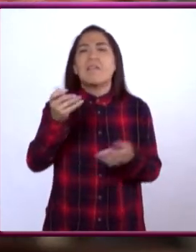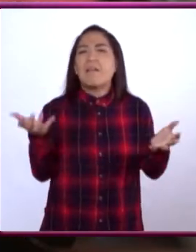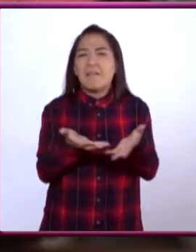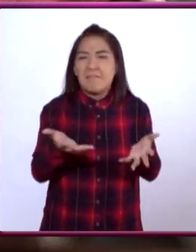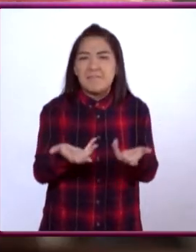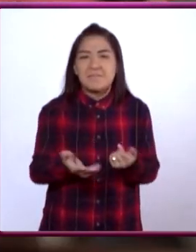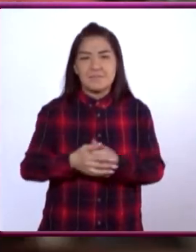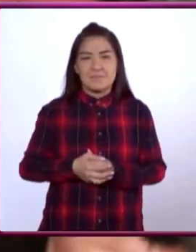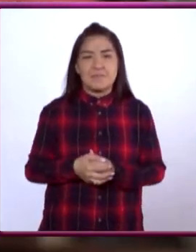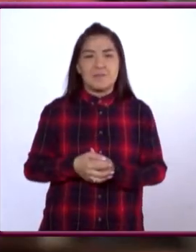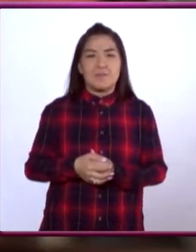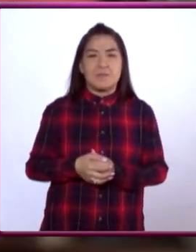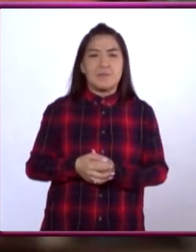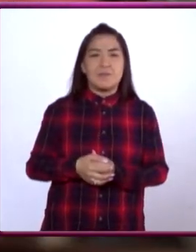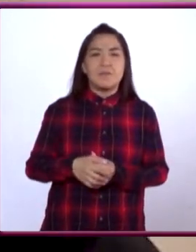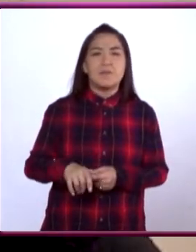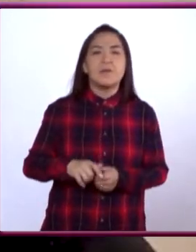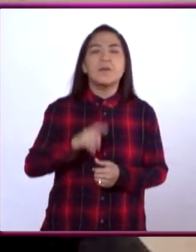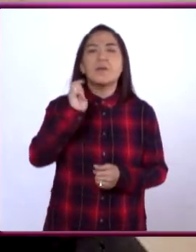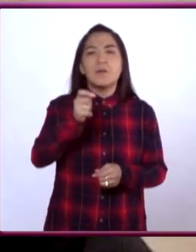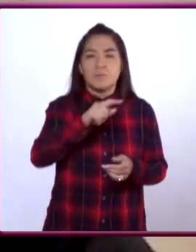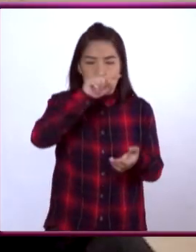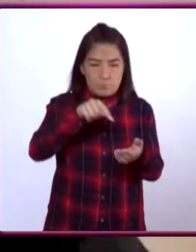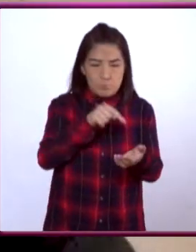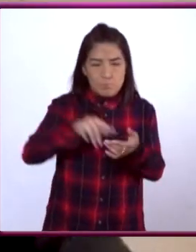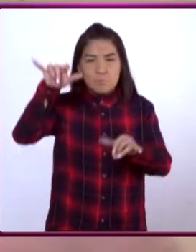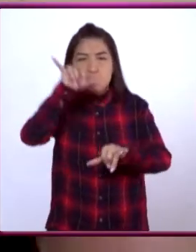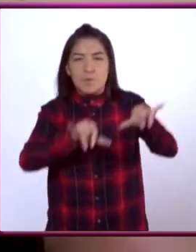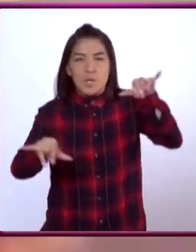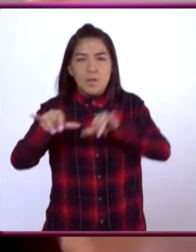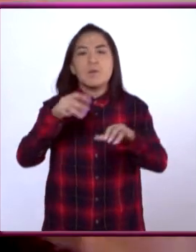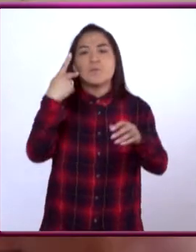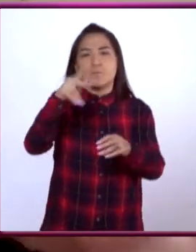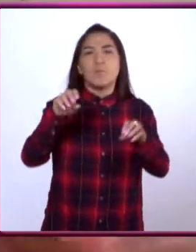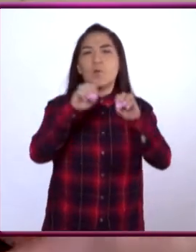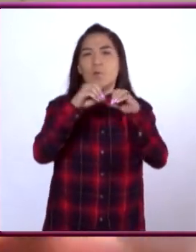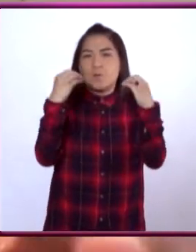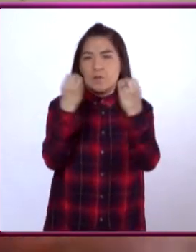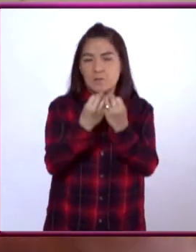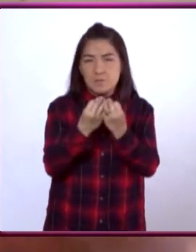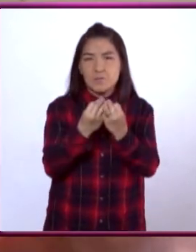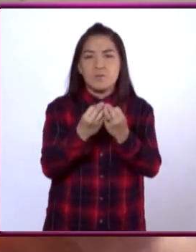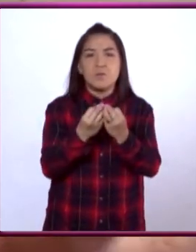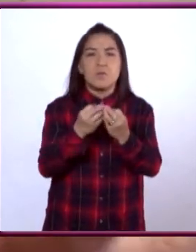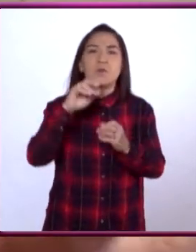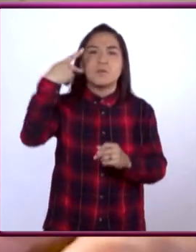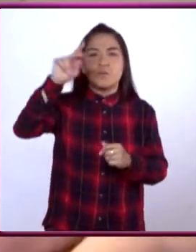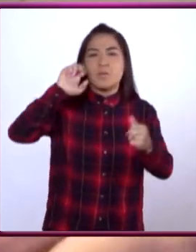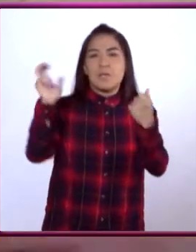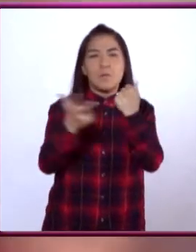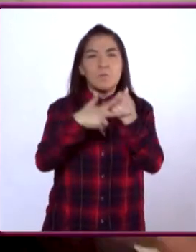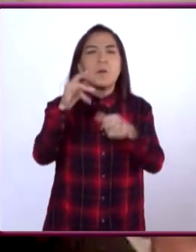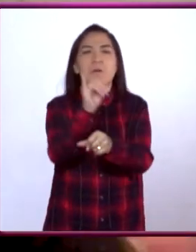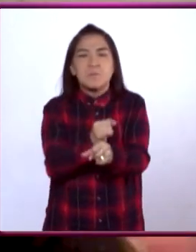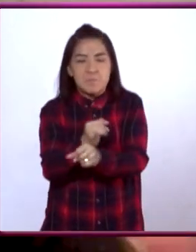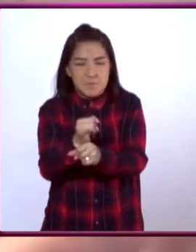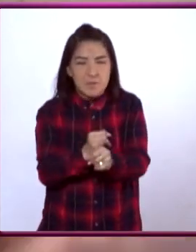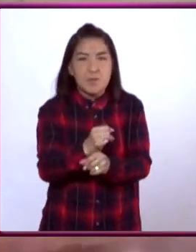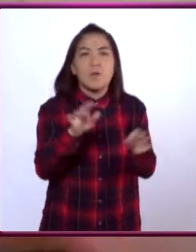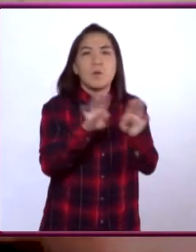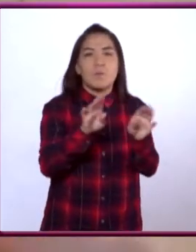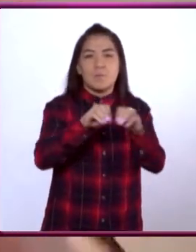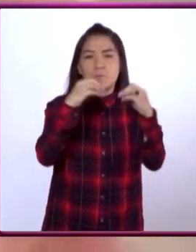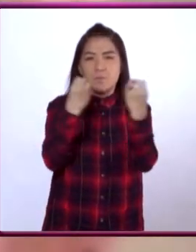¿Dónde está? ¿Y qué hacen en el CERN? El CERN en realidad es un laboratorio o una organización europea de investigación.